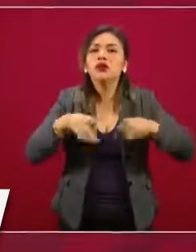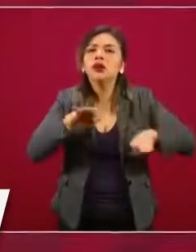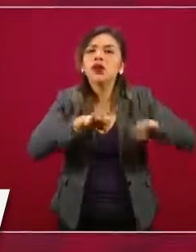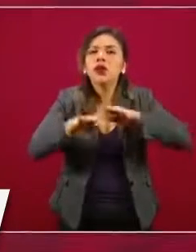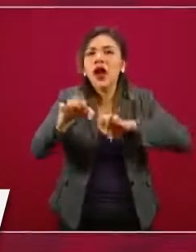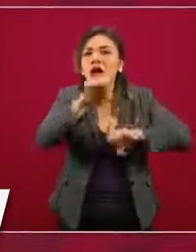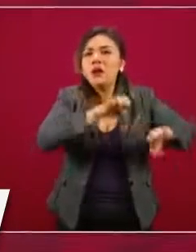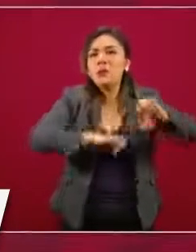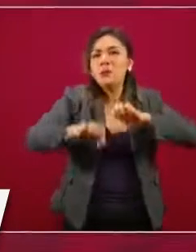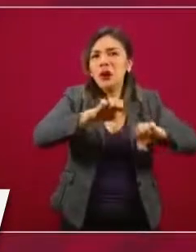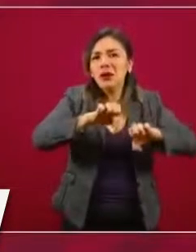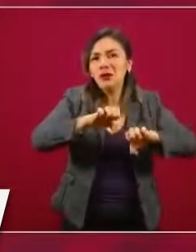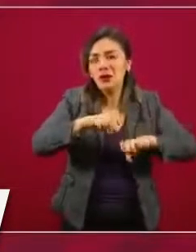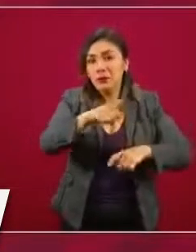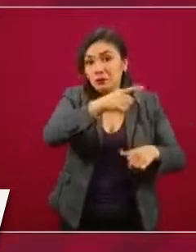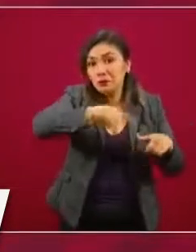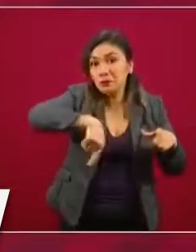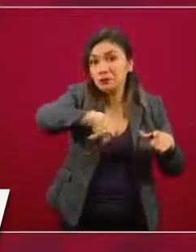que